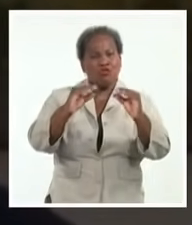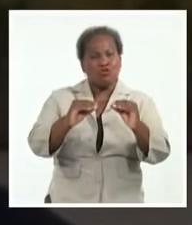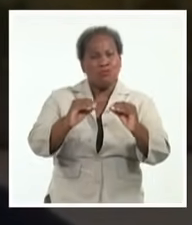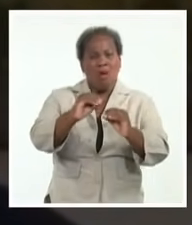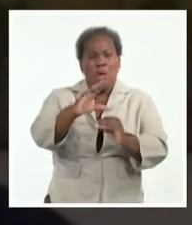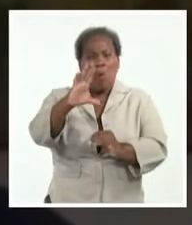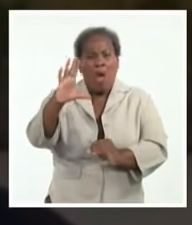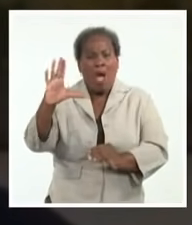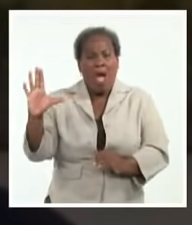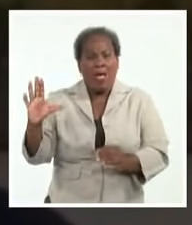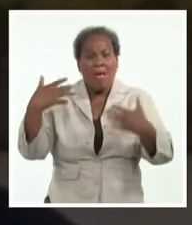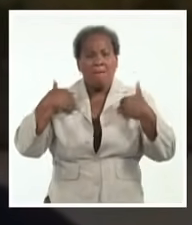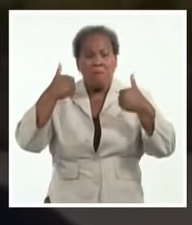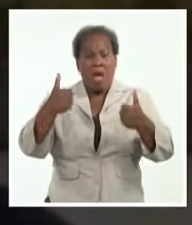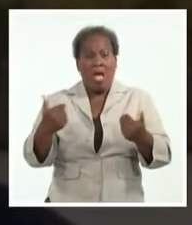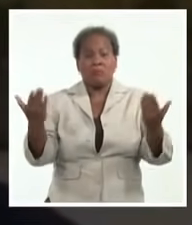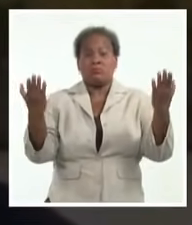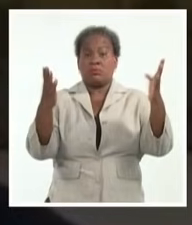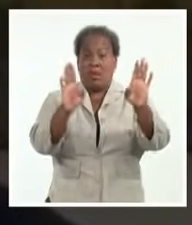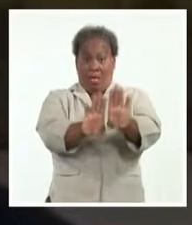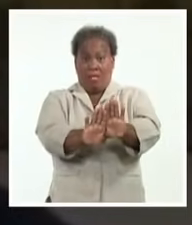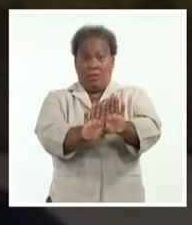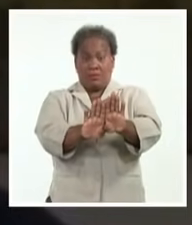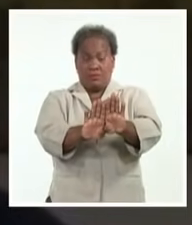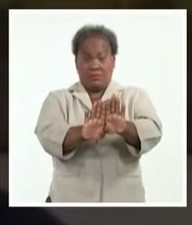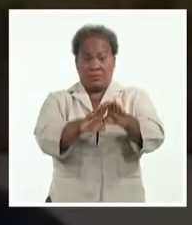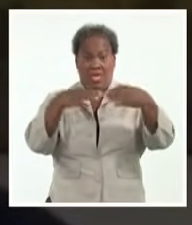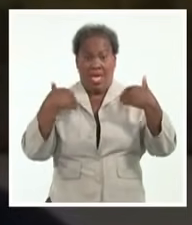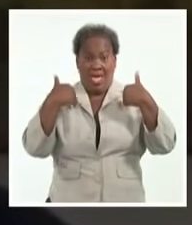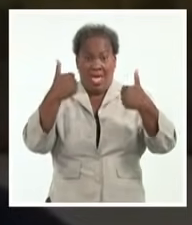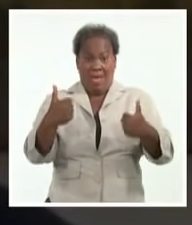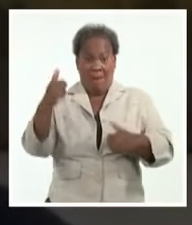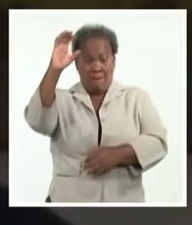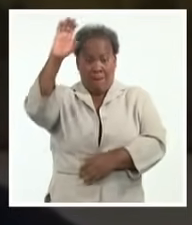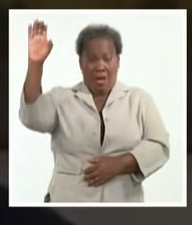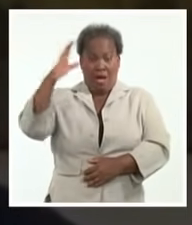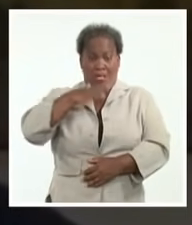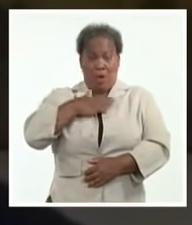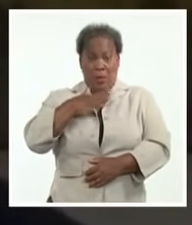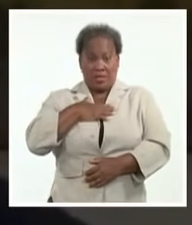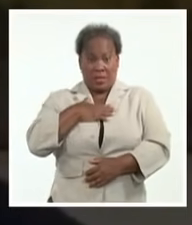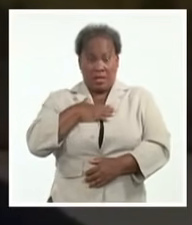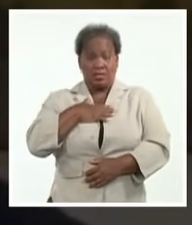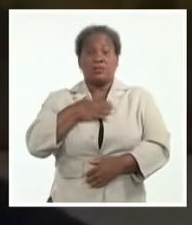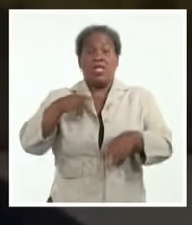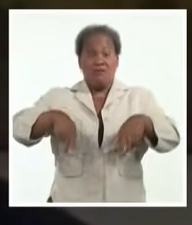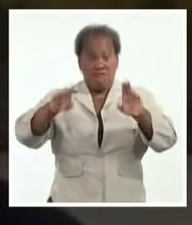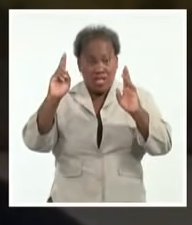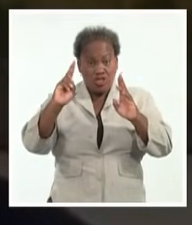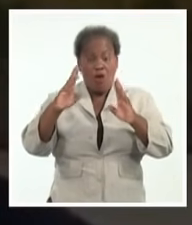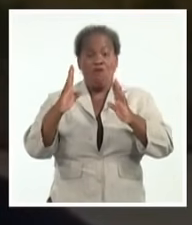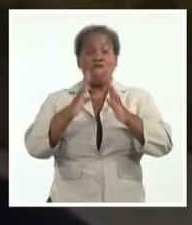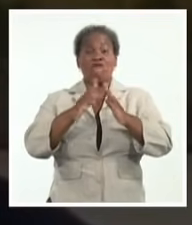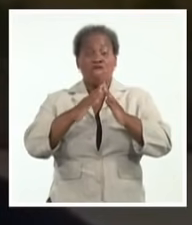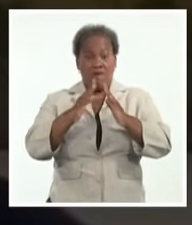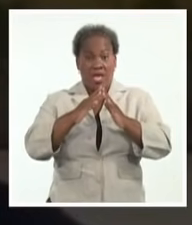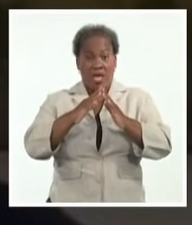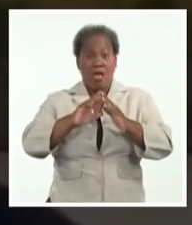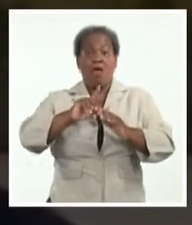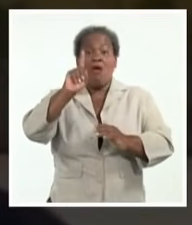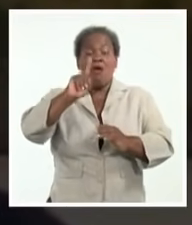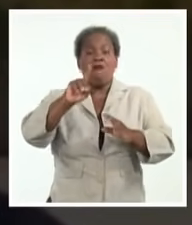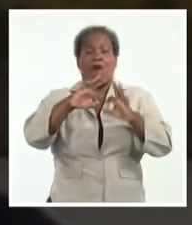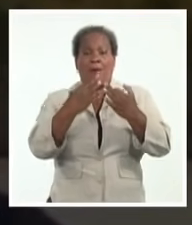la embajada estaba cerrada. En nuestra embajada, en el edificio, tenemos las oficinas, también viven familias, se encontraban ahí